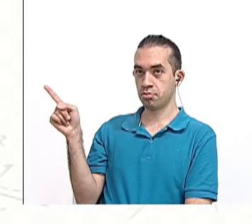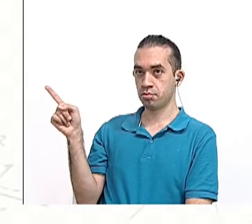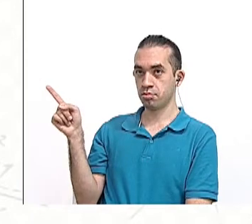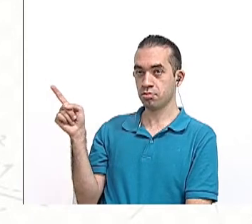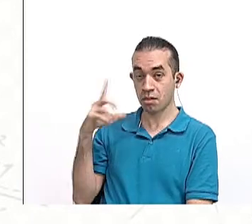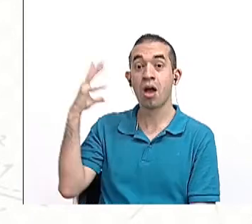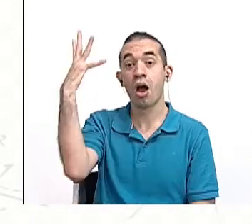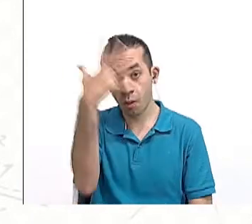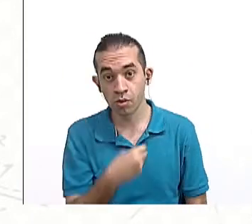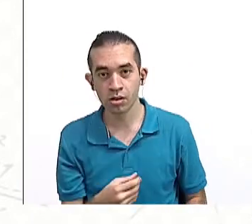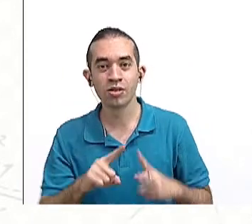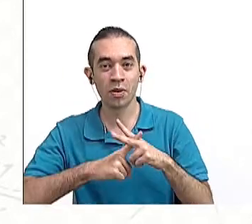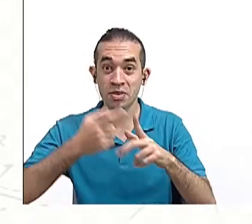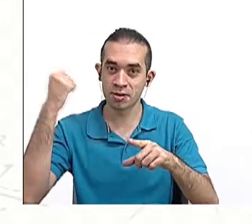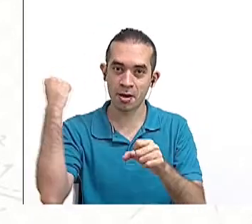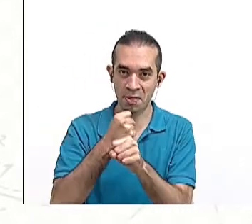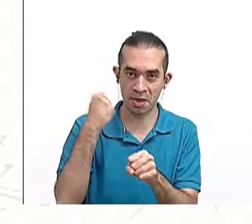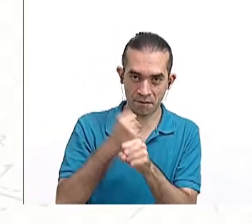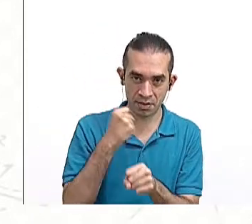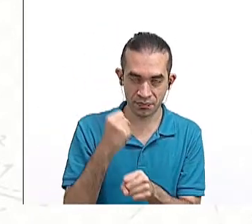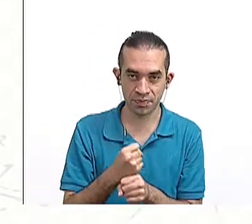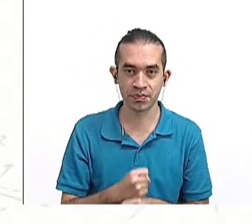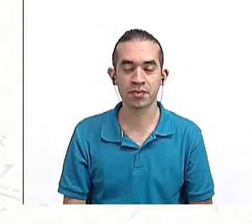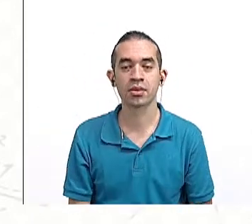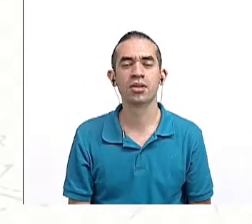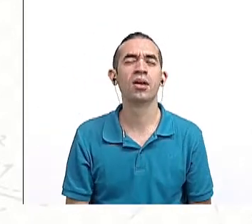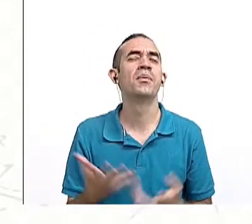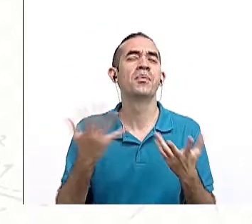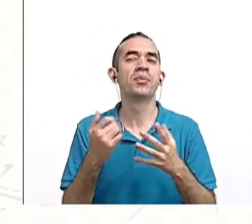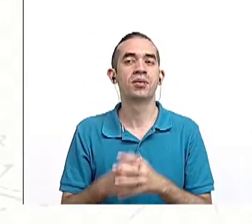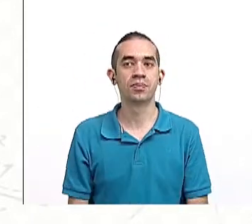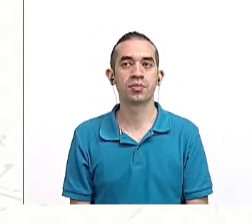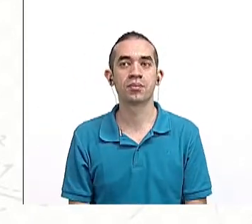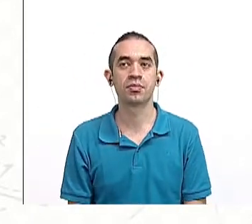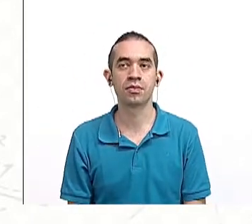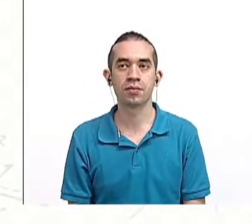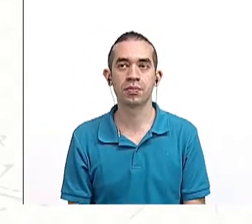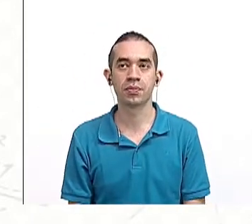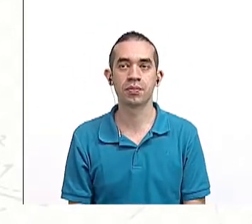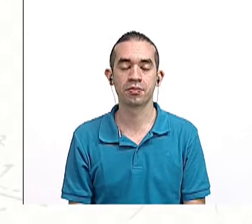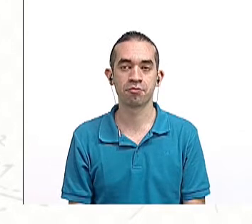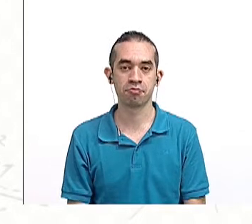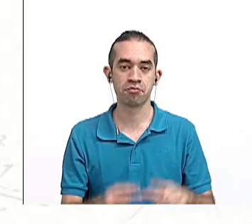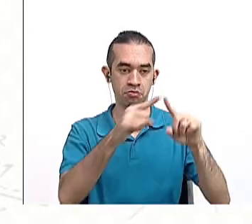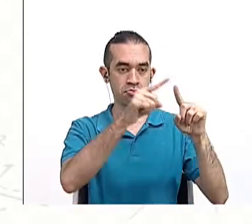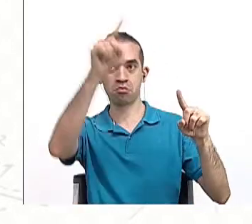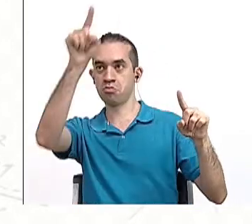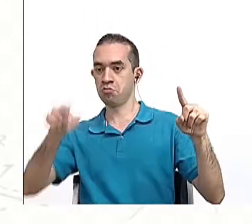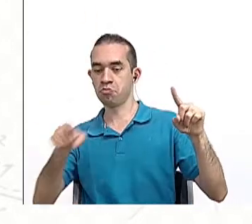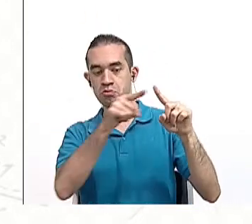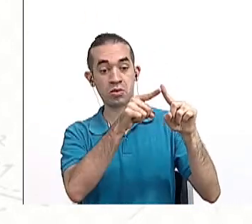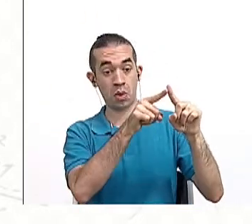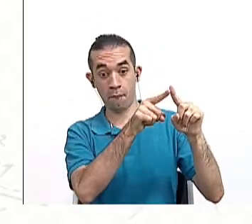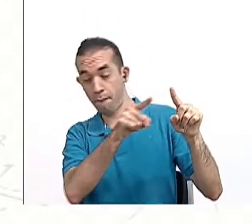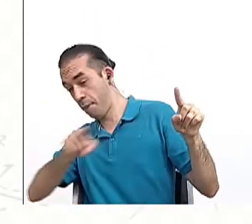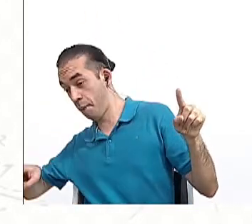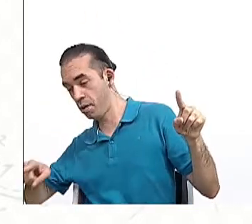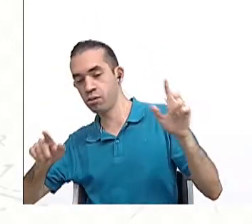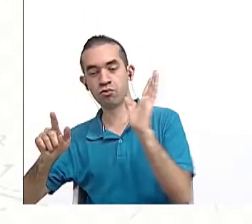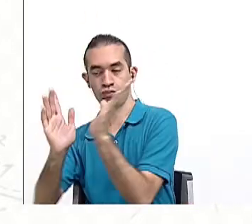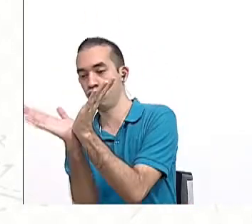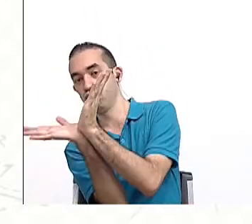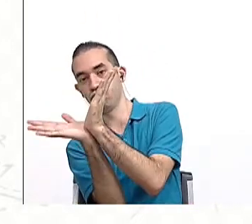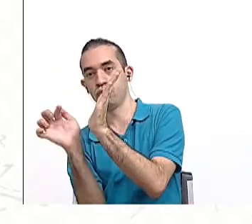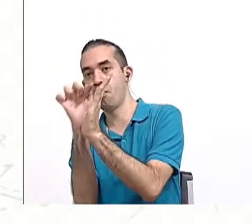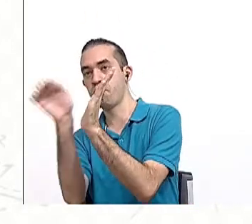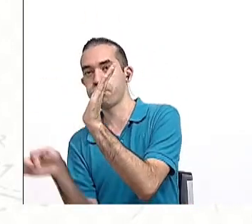ahora si empecemos a trabajar de tema determinemos lo que es el valor de alfa como sumemos lo que son